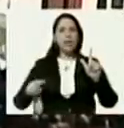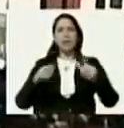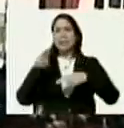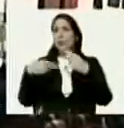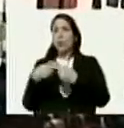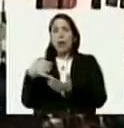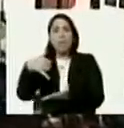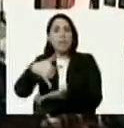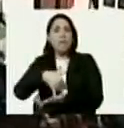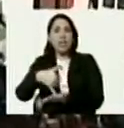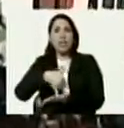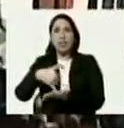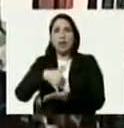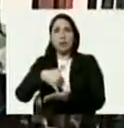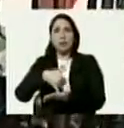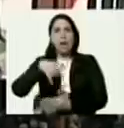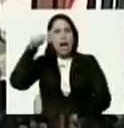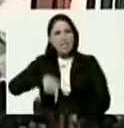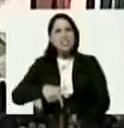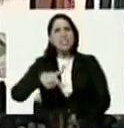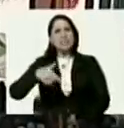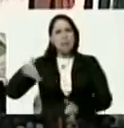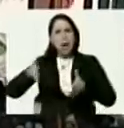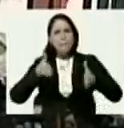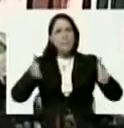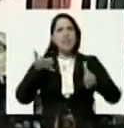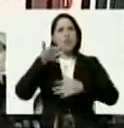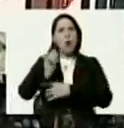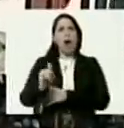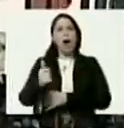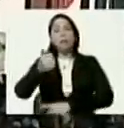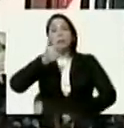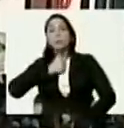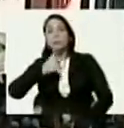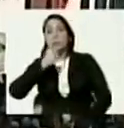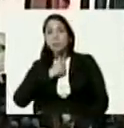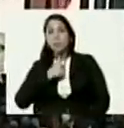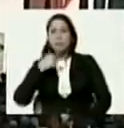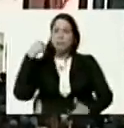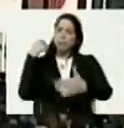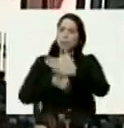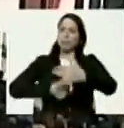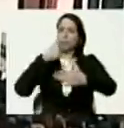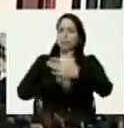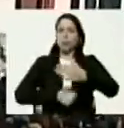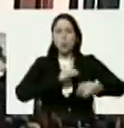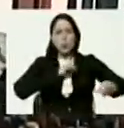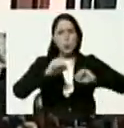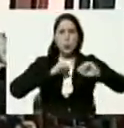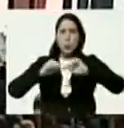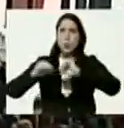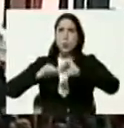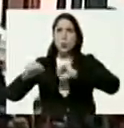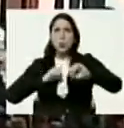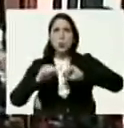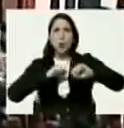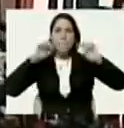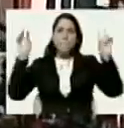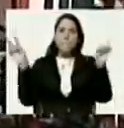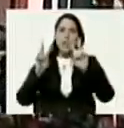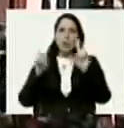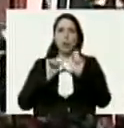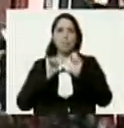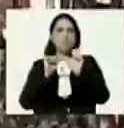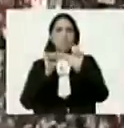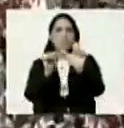debilidad. Aquí el camino es la perseverancia, la lucha, la movilización y la victoria